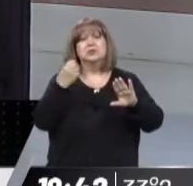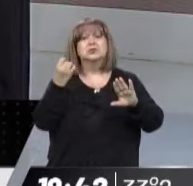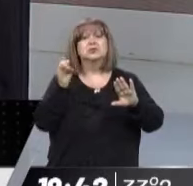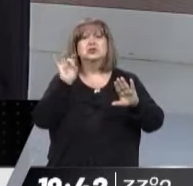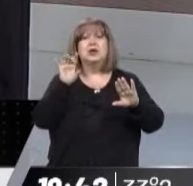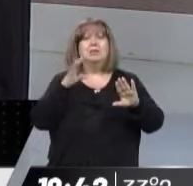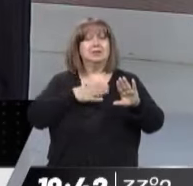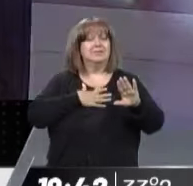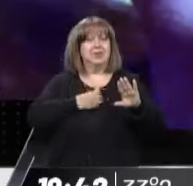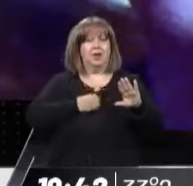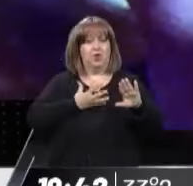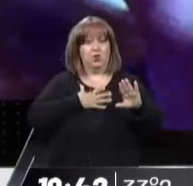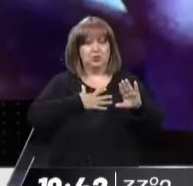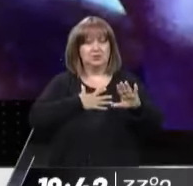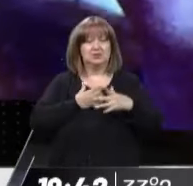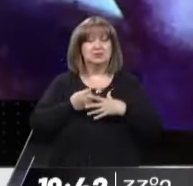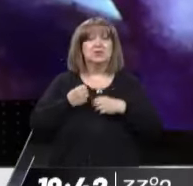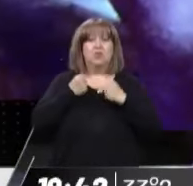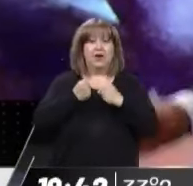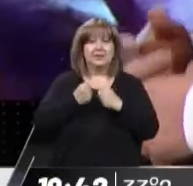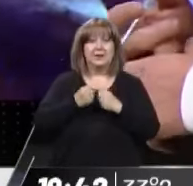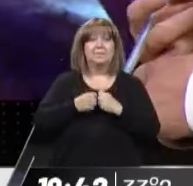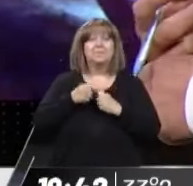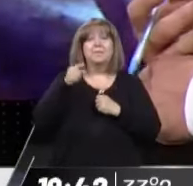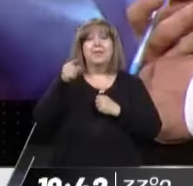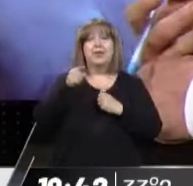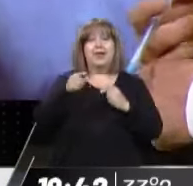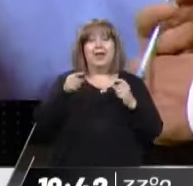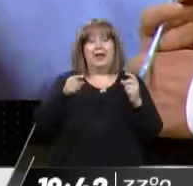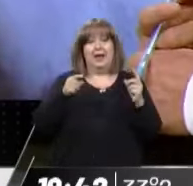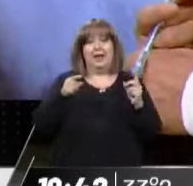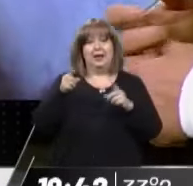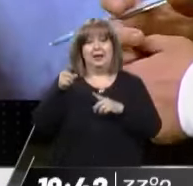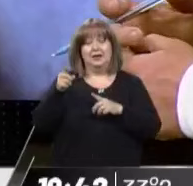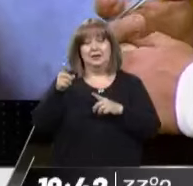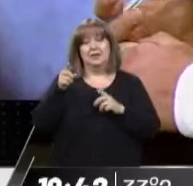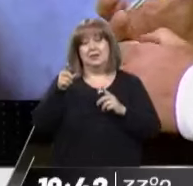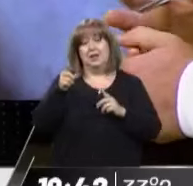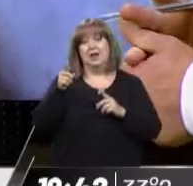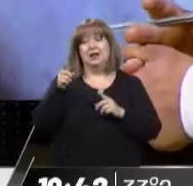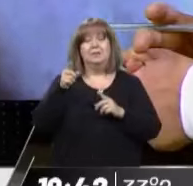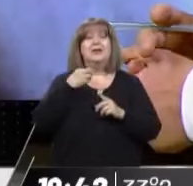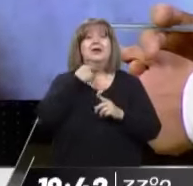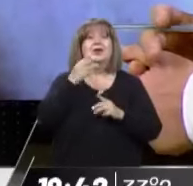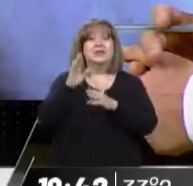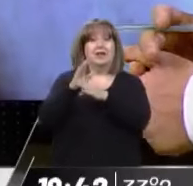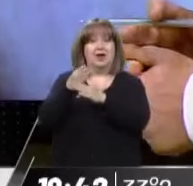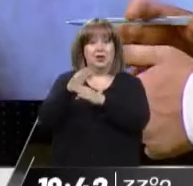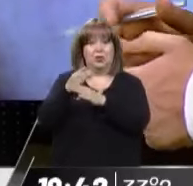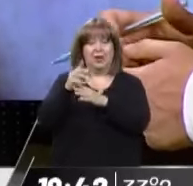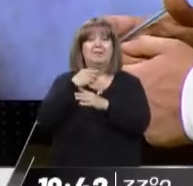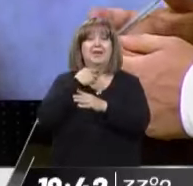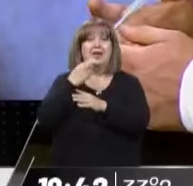se entiende también y tu este rol chico y lo destruyó, que vos intentas comunicar. Destruyó tres familias. La familia que mi hijo podría haber hecho con su novia, sí, la cual